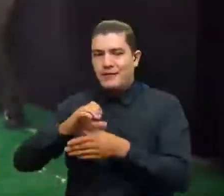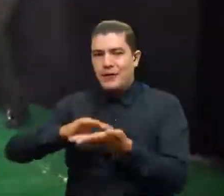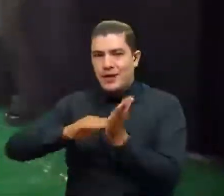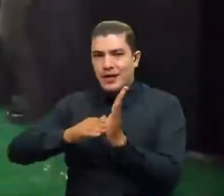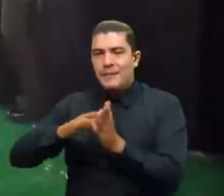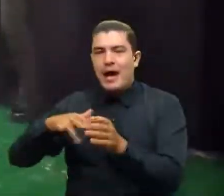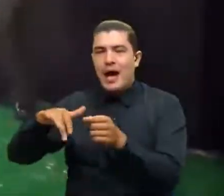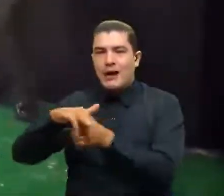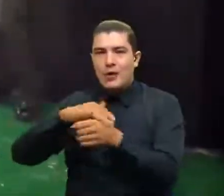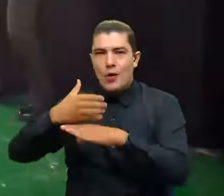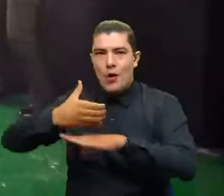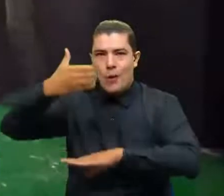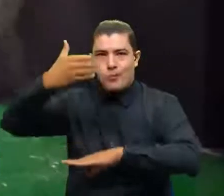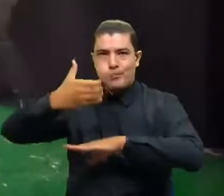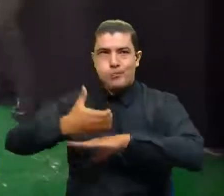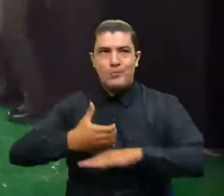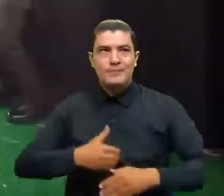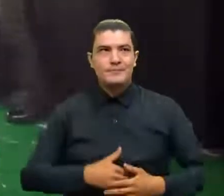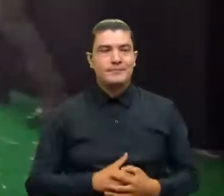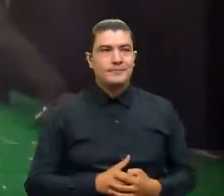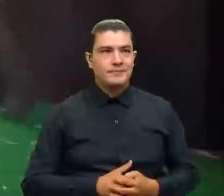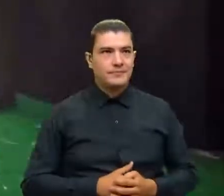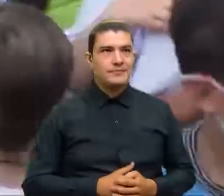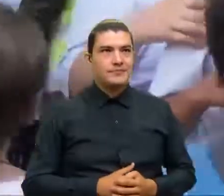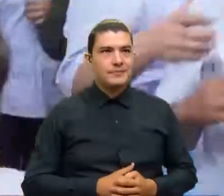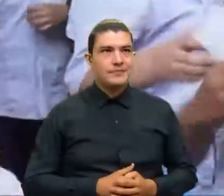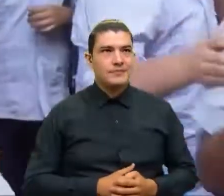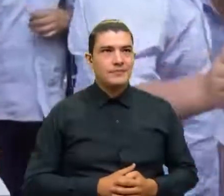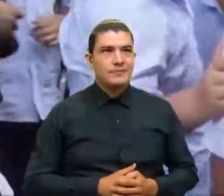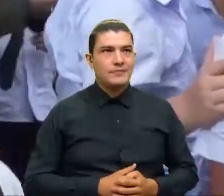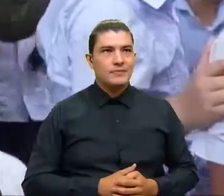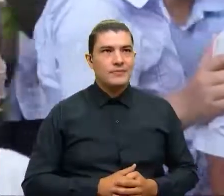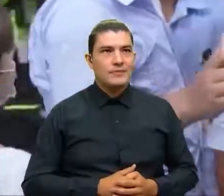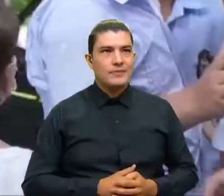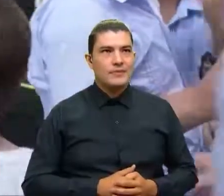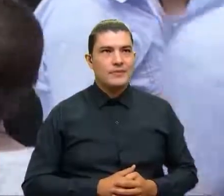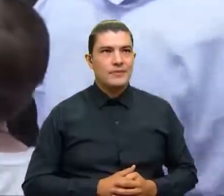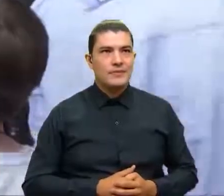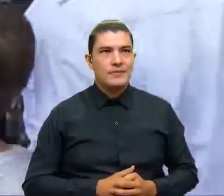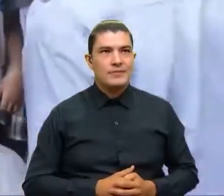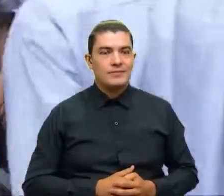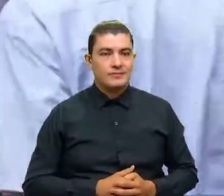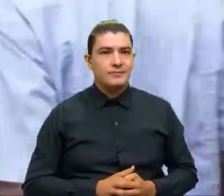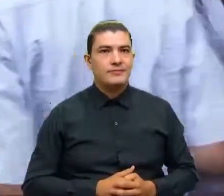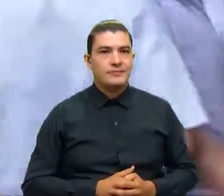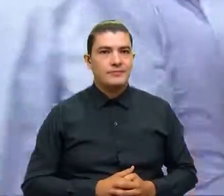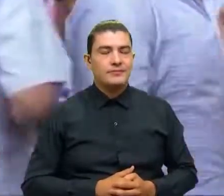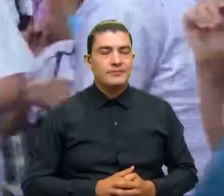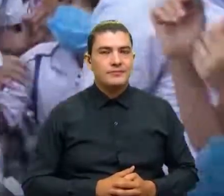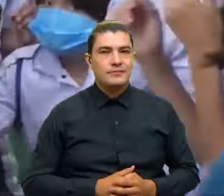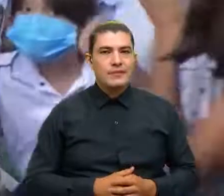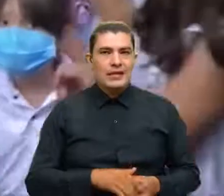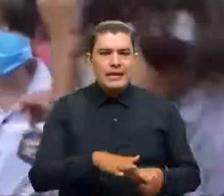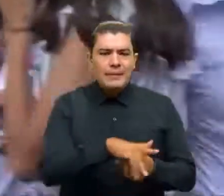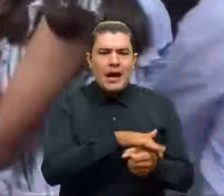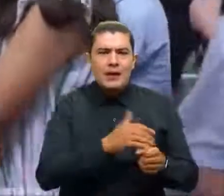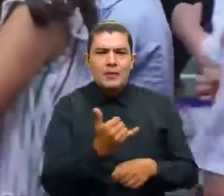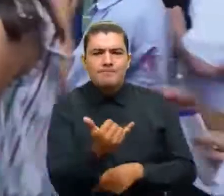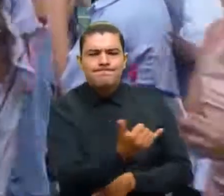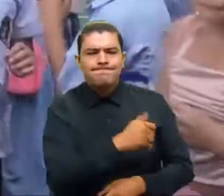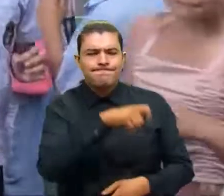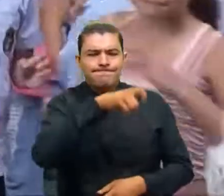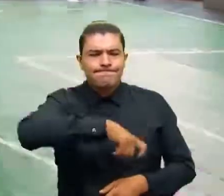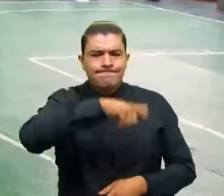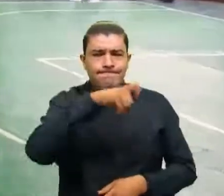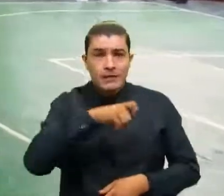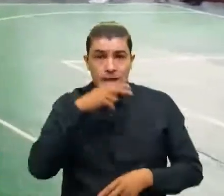Pudimos venir al Colegio Gonzalo de Menéndez, acá del barrio La Cumbre, barrios necesitados, niños con un